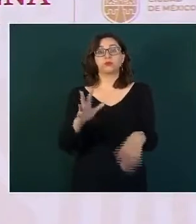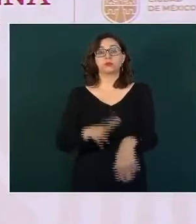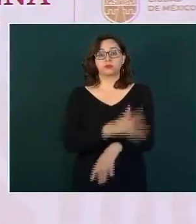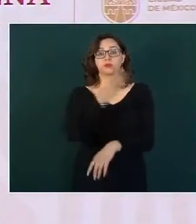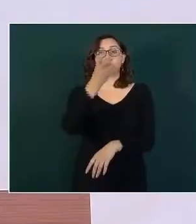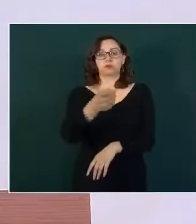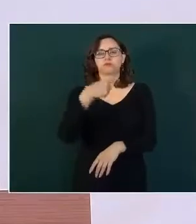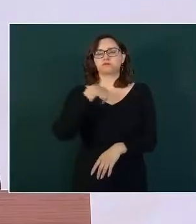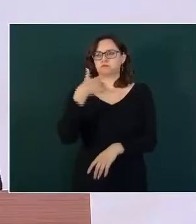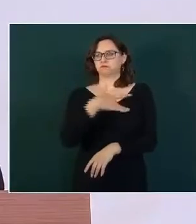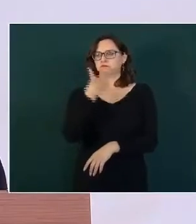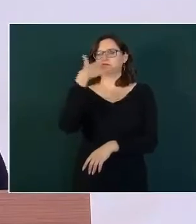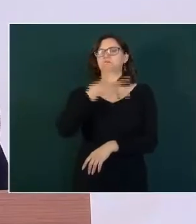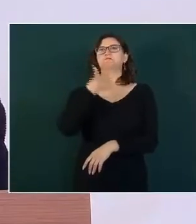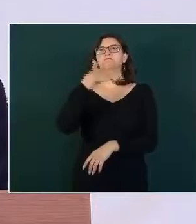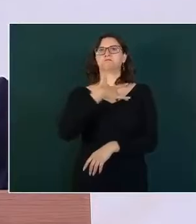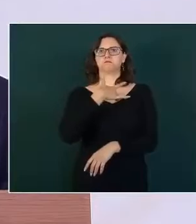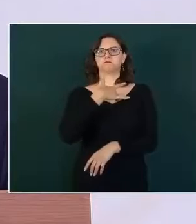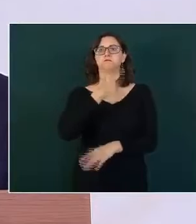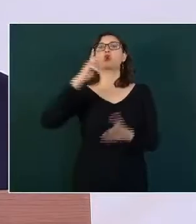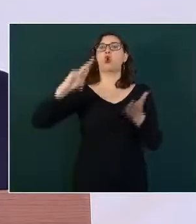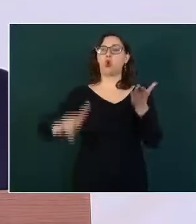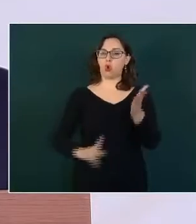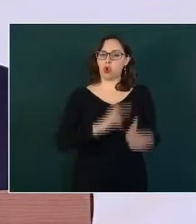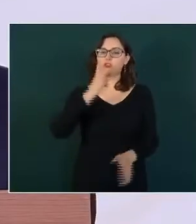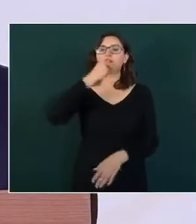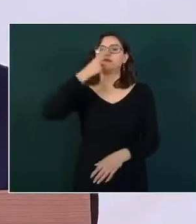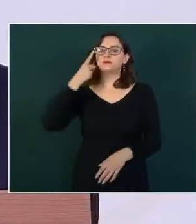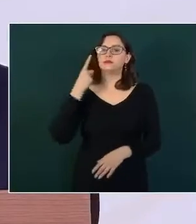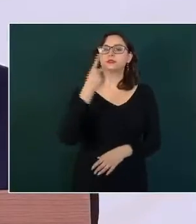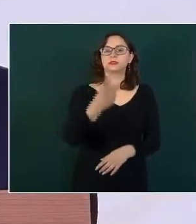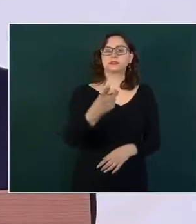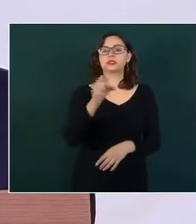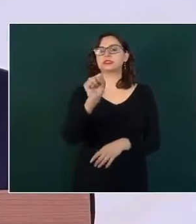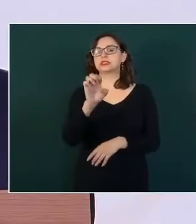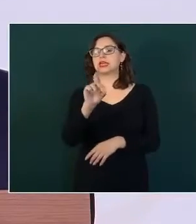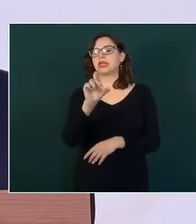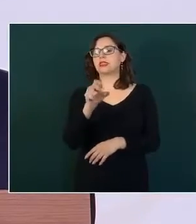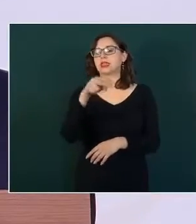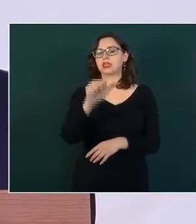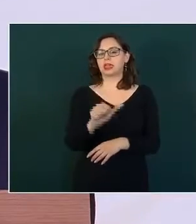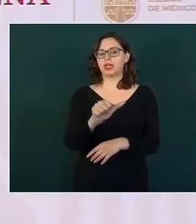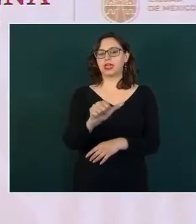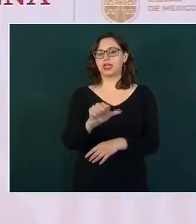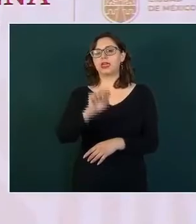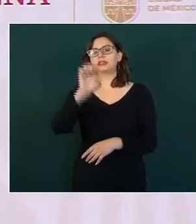a la Secretaría de la Defensa, a la Secretaría de Marina.